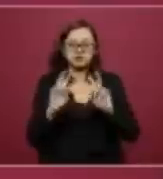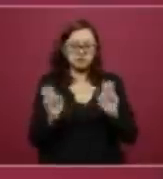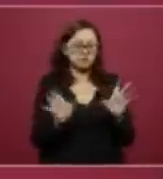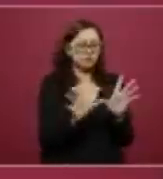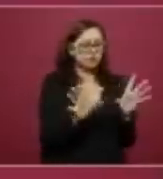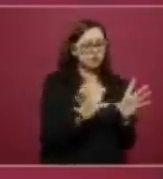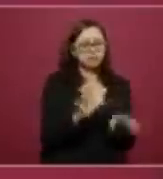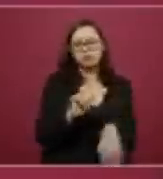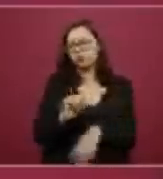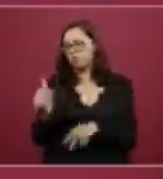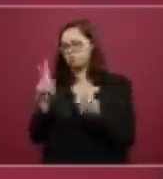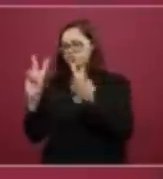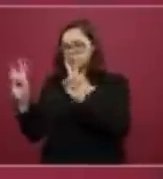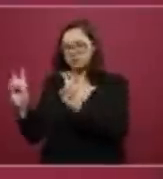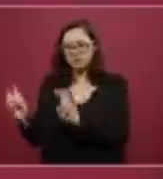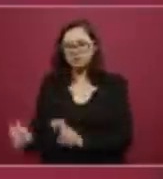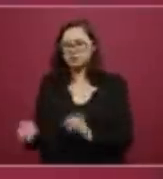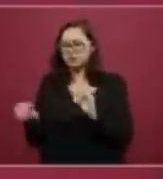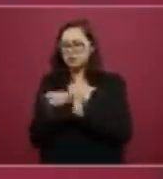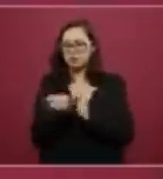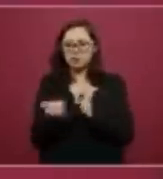caso.